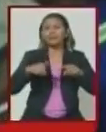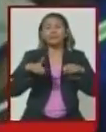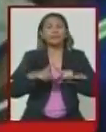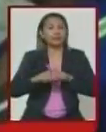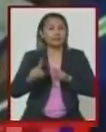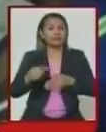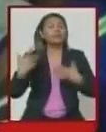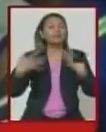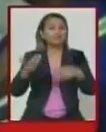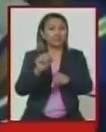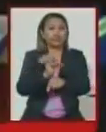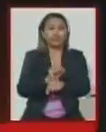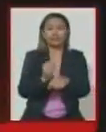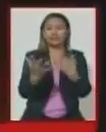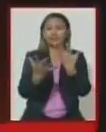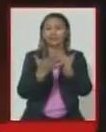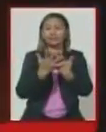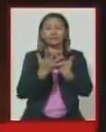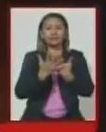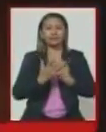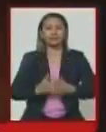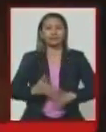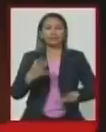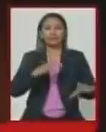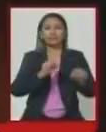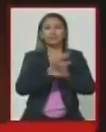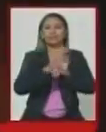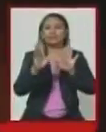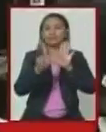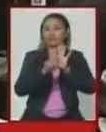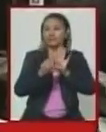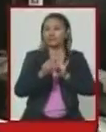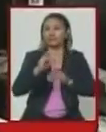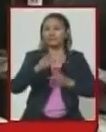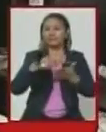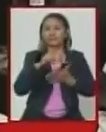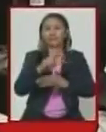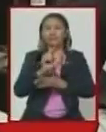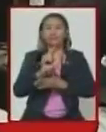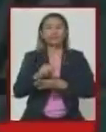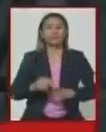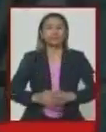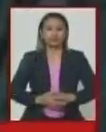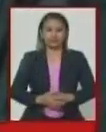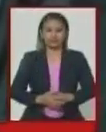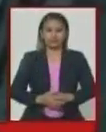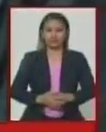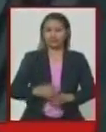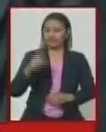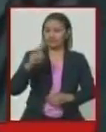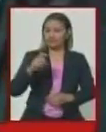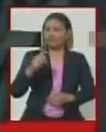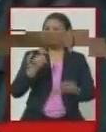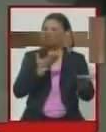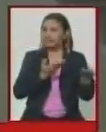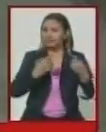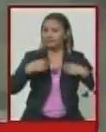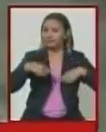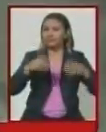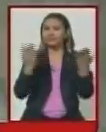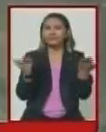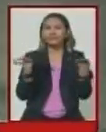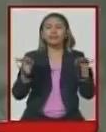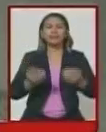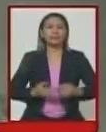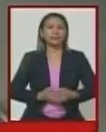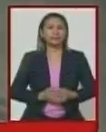Sin embargo, fue detenida y encarcelada por este hecho ilícito desde junio de este año. Por la necesidad de camino. ¿Dónde